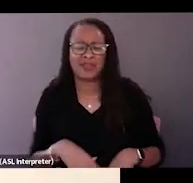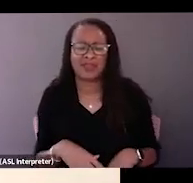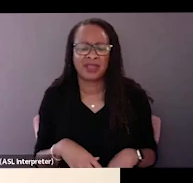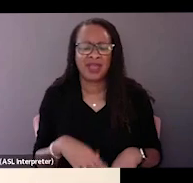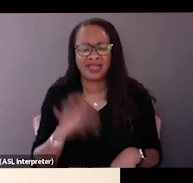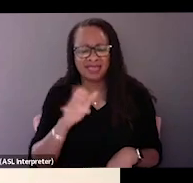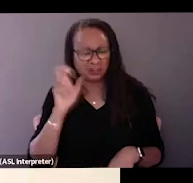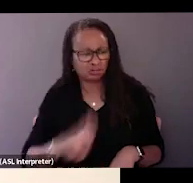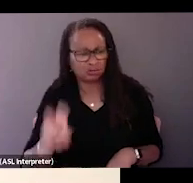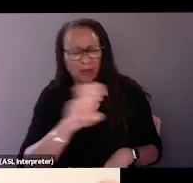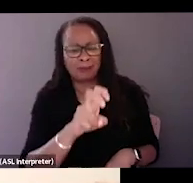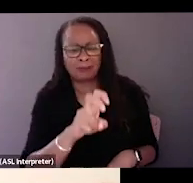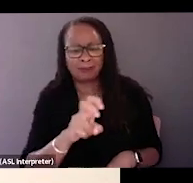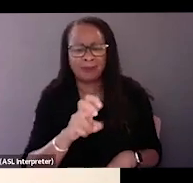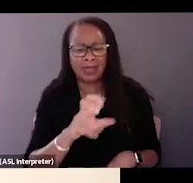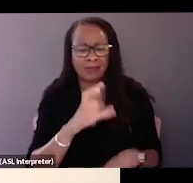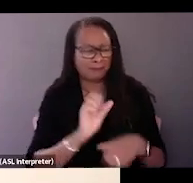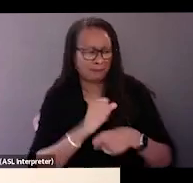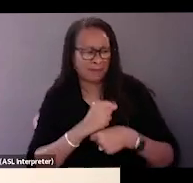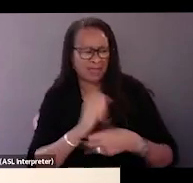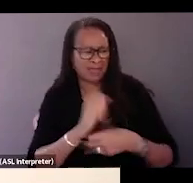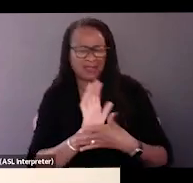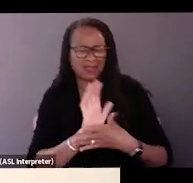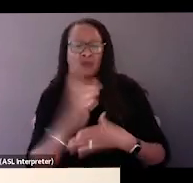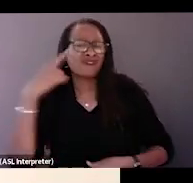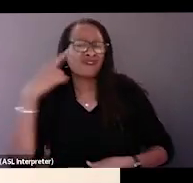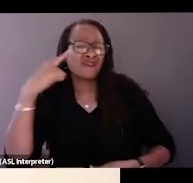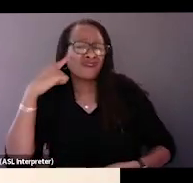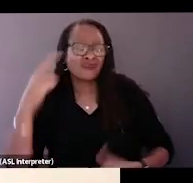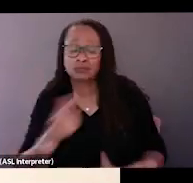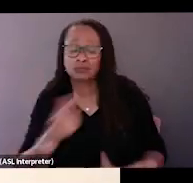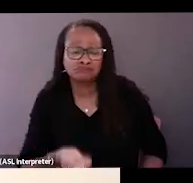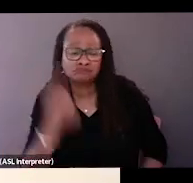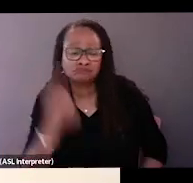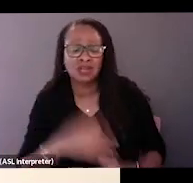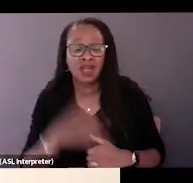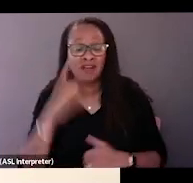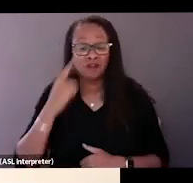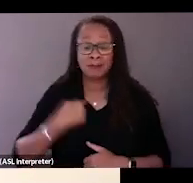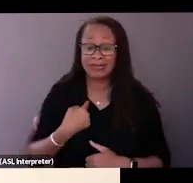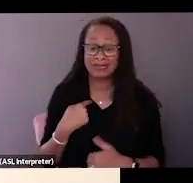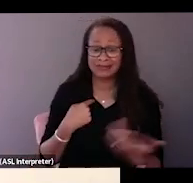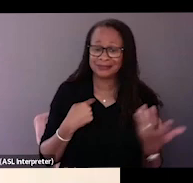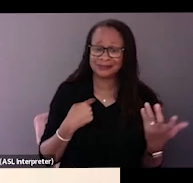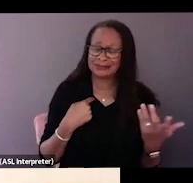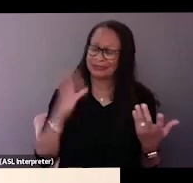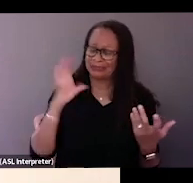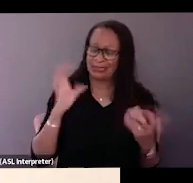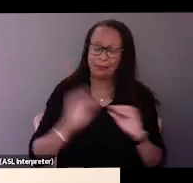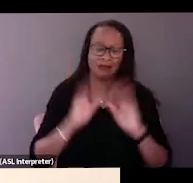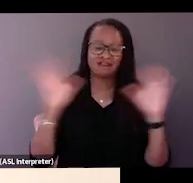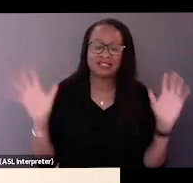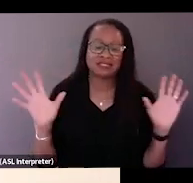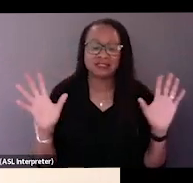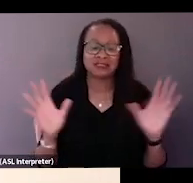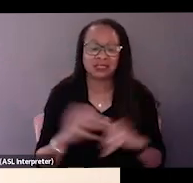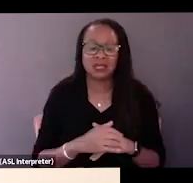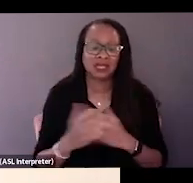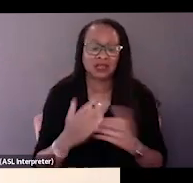Y para mí es algo muy evidente, porque a pesar de que somos dos mujeres muy diferentes, con una historia de vida muy